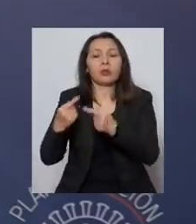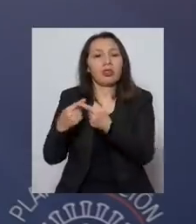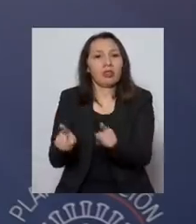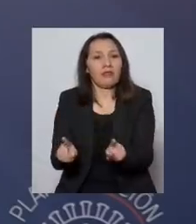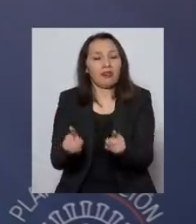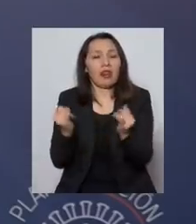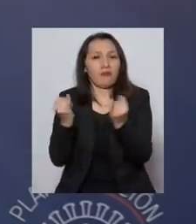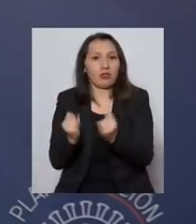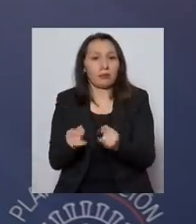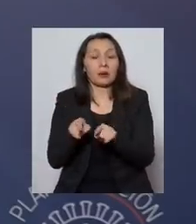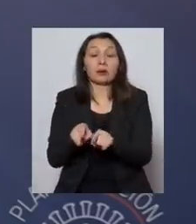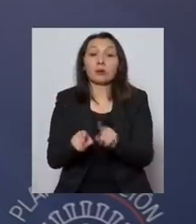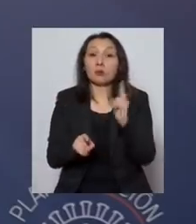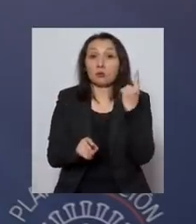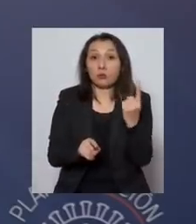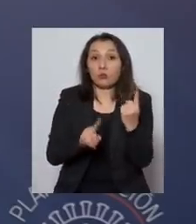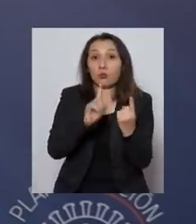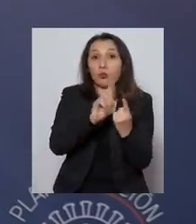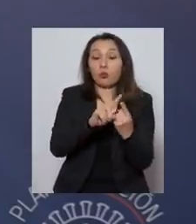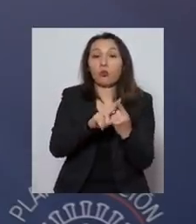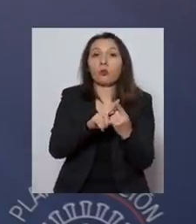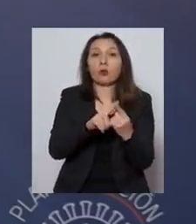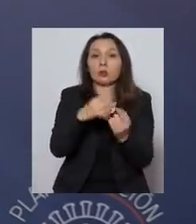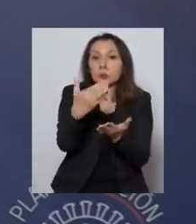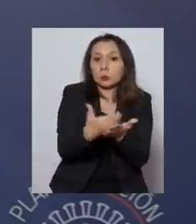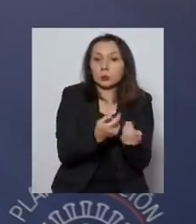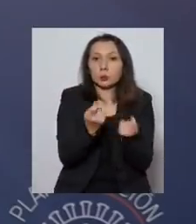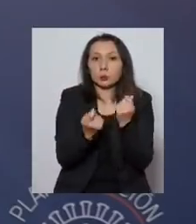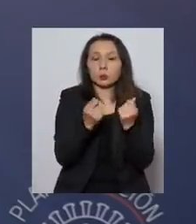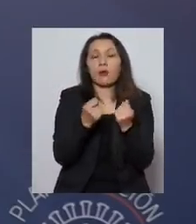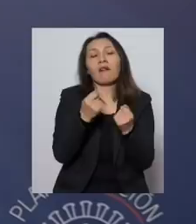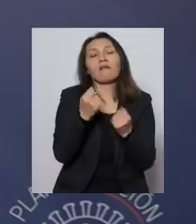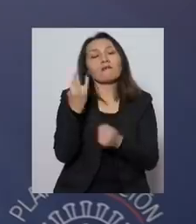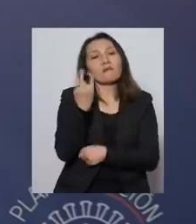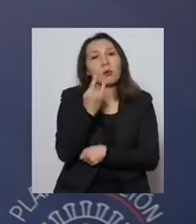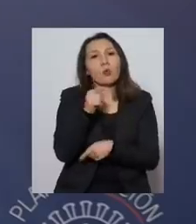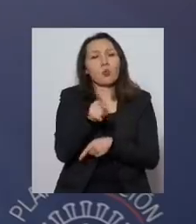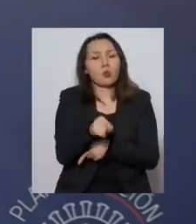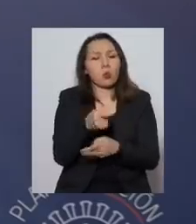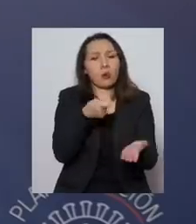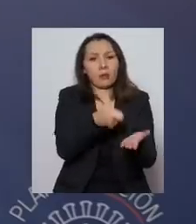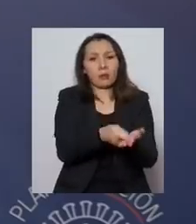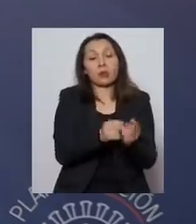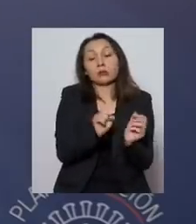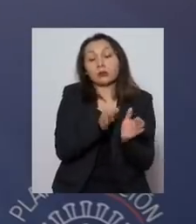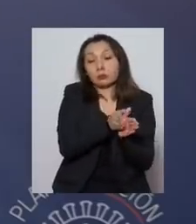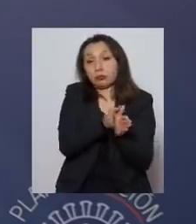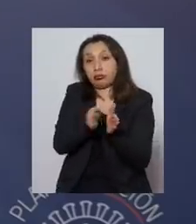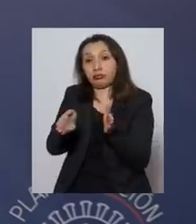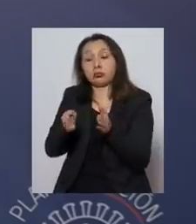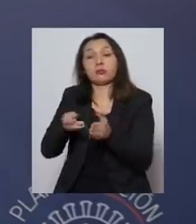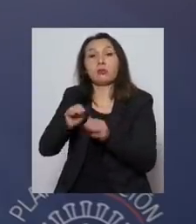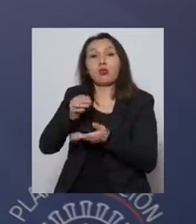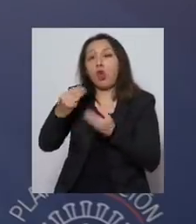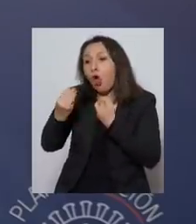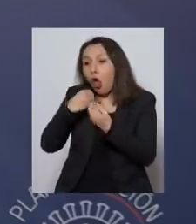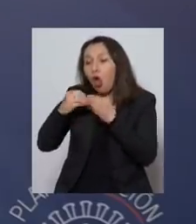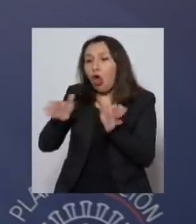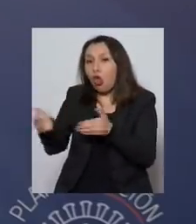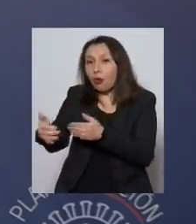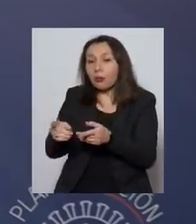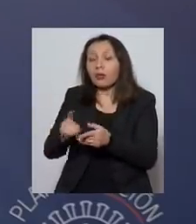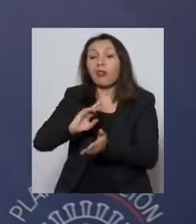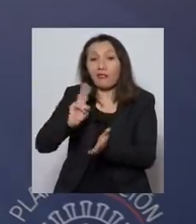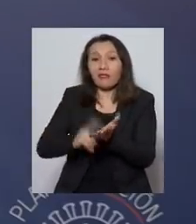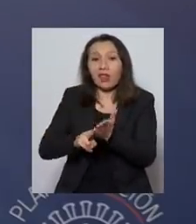de manera distinta. Una, que tiene que ver con suplir ingresos, que es el ingreso familiar de emergencia, y dos, que tiene que ver con abastecer alimentos, que tiene